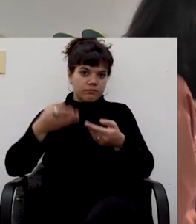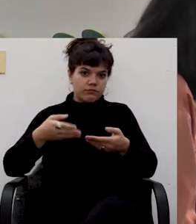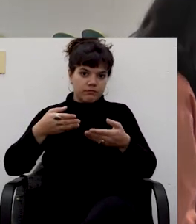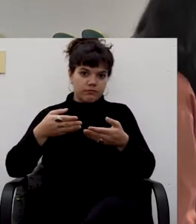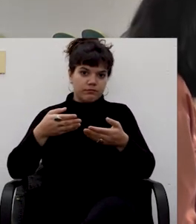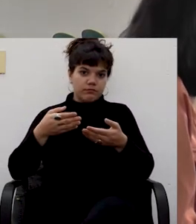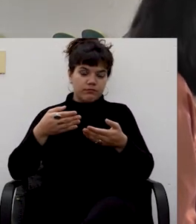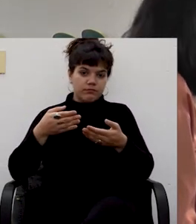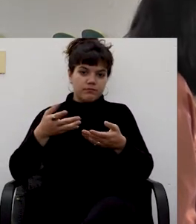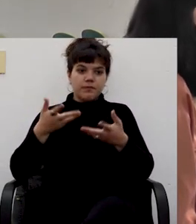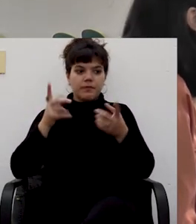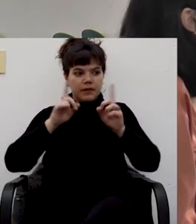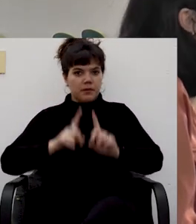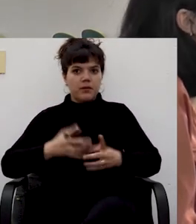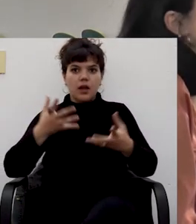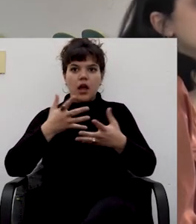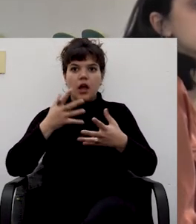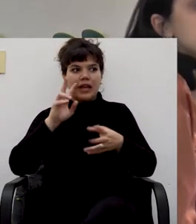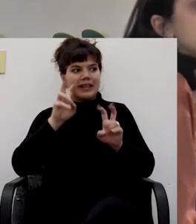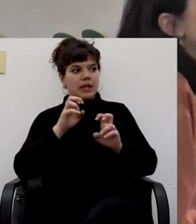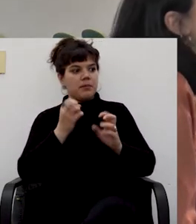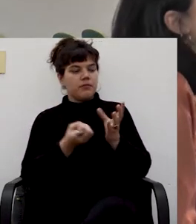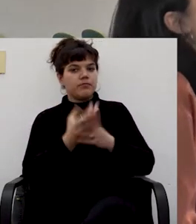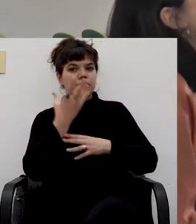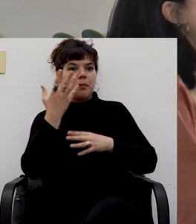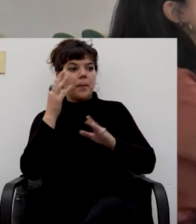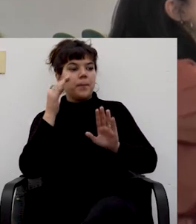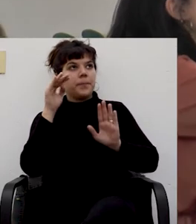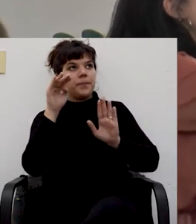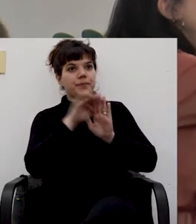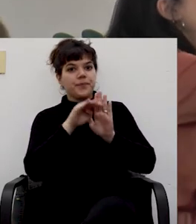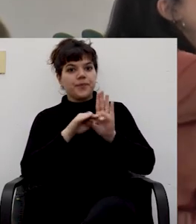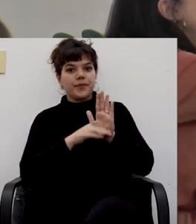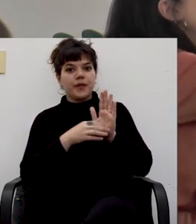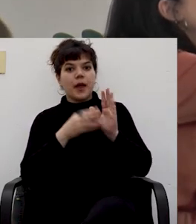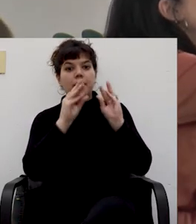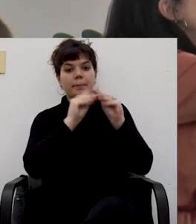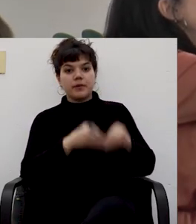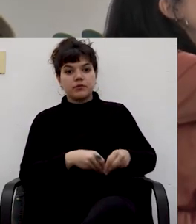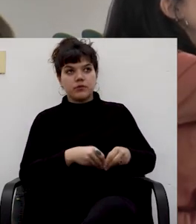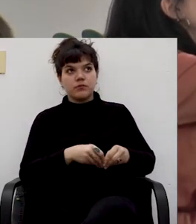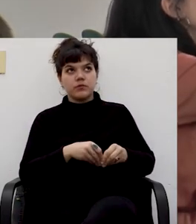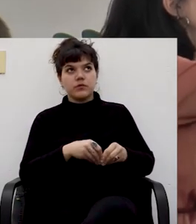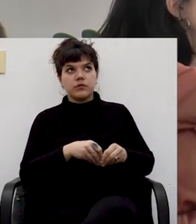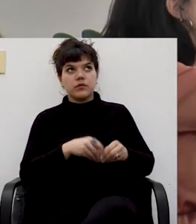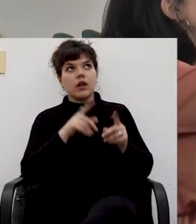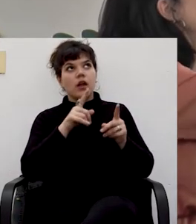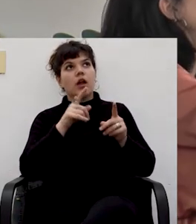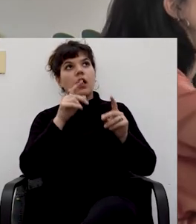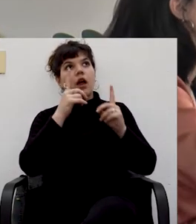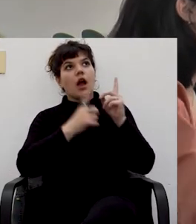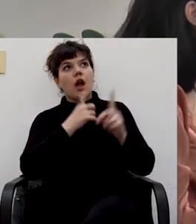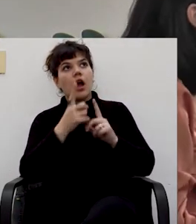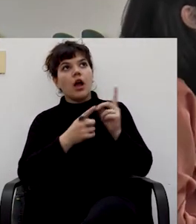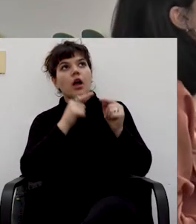en este año y ahora de cara al nuevo presupuesto, ahí está, ahí dice un poco la idea es, están los CENURES, el